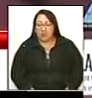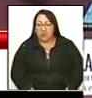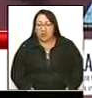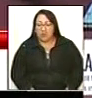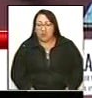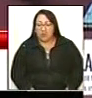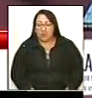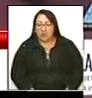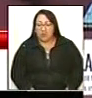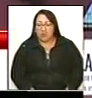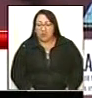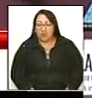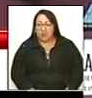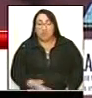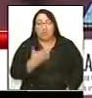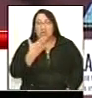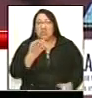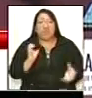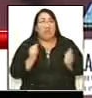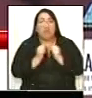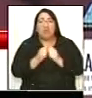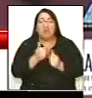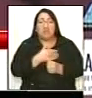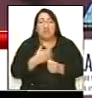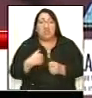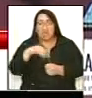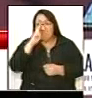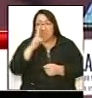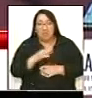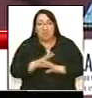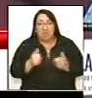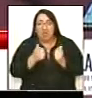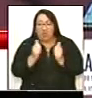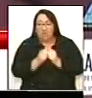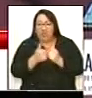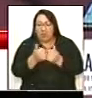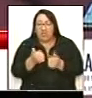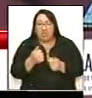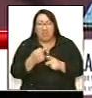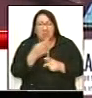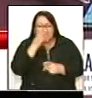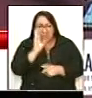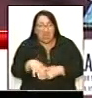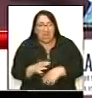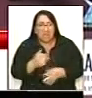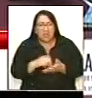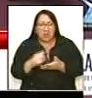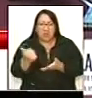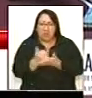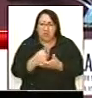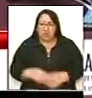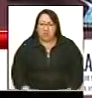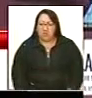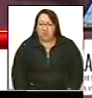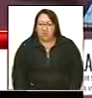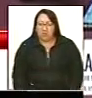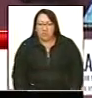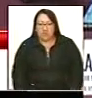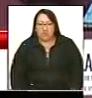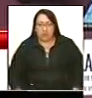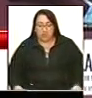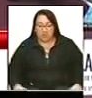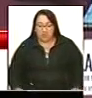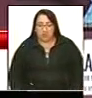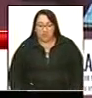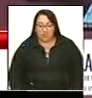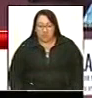sé de quién se ha rodeado, no sé quién lo acompaña, el Presidente de la República el día de hoy, para mandar una serie de cosas donde nos han puesto, por ejemplo, y apoyo de la